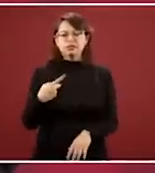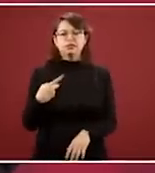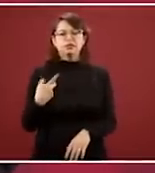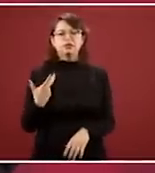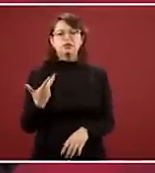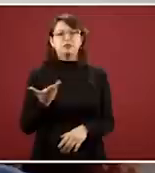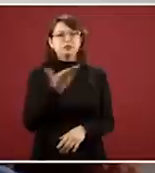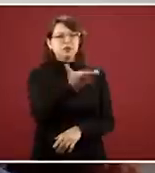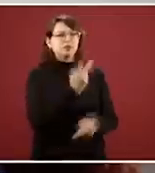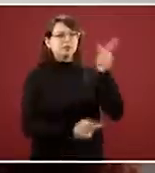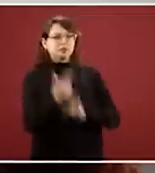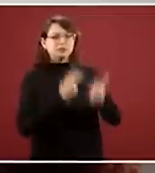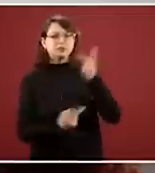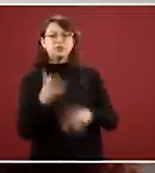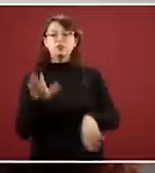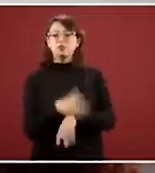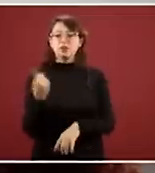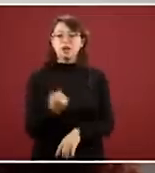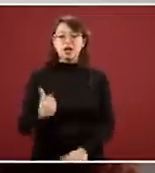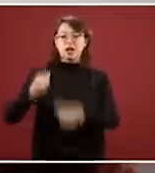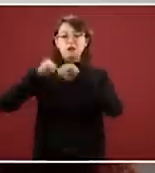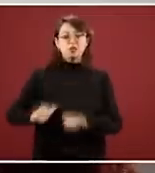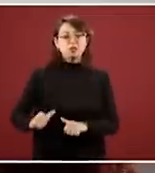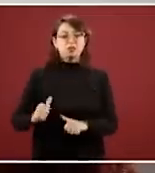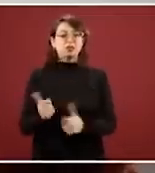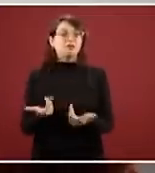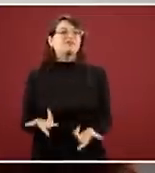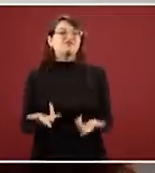era parte del negocio que tenían los altos funcionarios públicos.